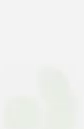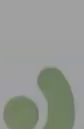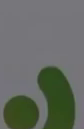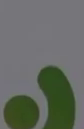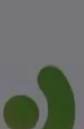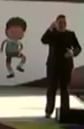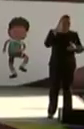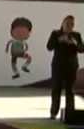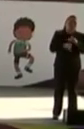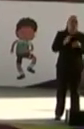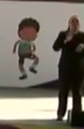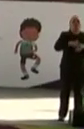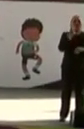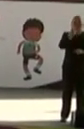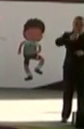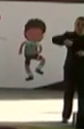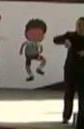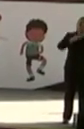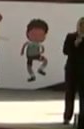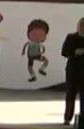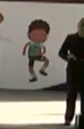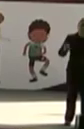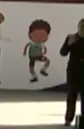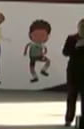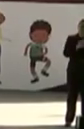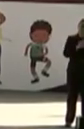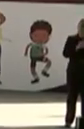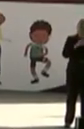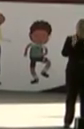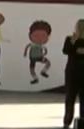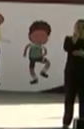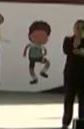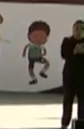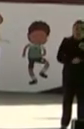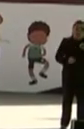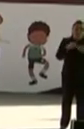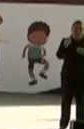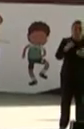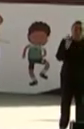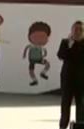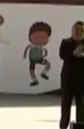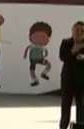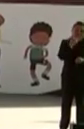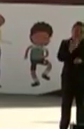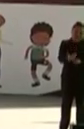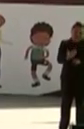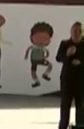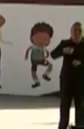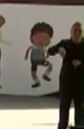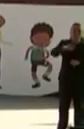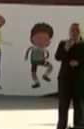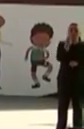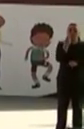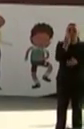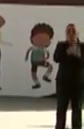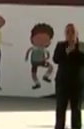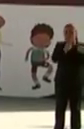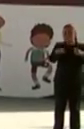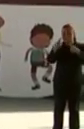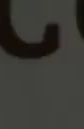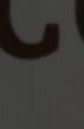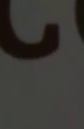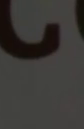extrema. Por eso es muy importante que uno de los programas de bienestar, uno de los 25